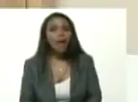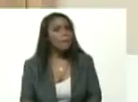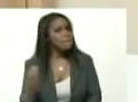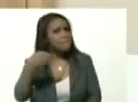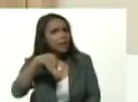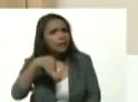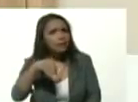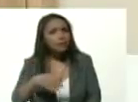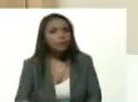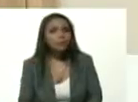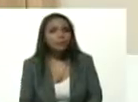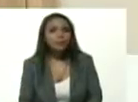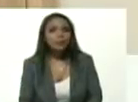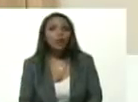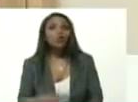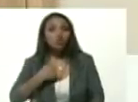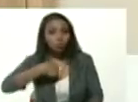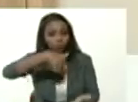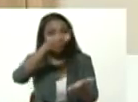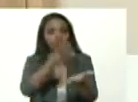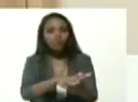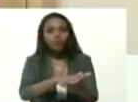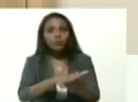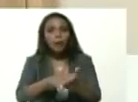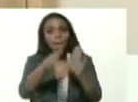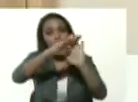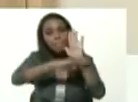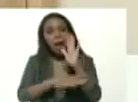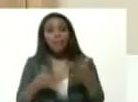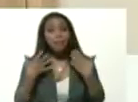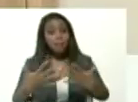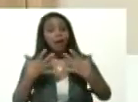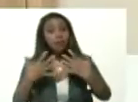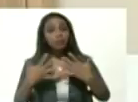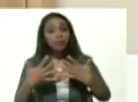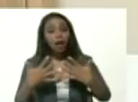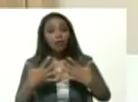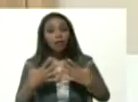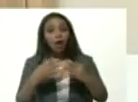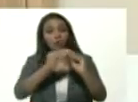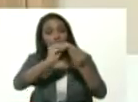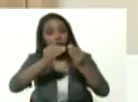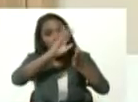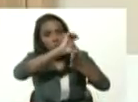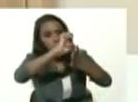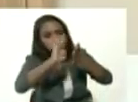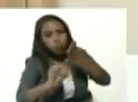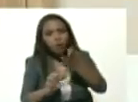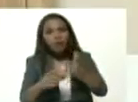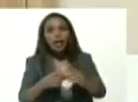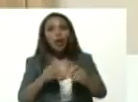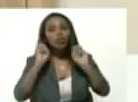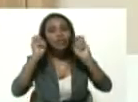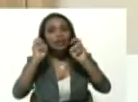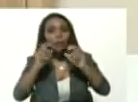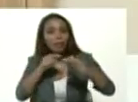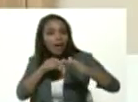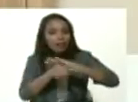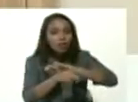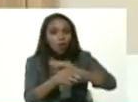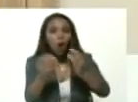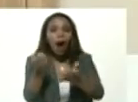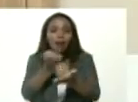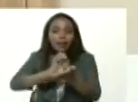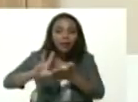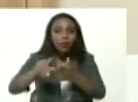Además, apruebo en el plan de emergencia la reestructuración de los términos de acceso al crédito a favor